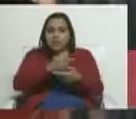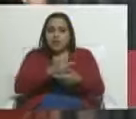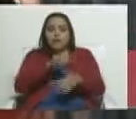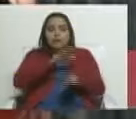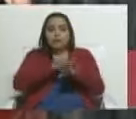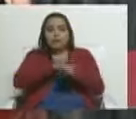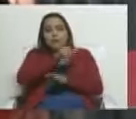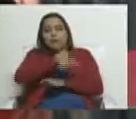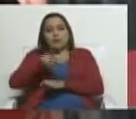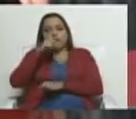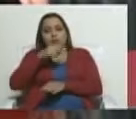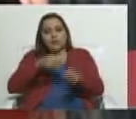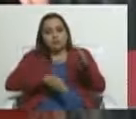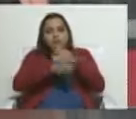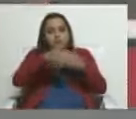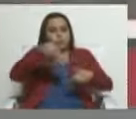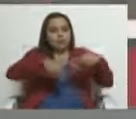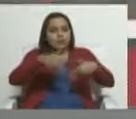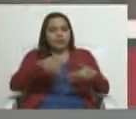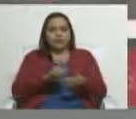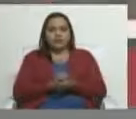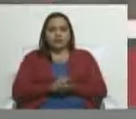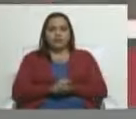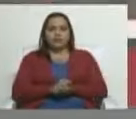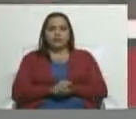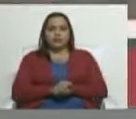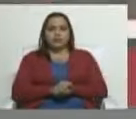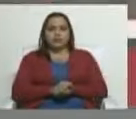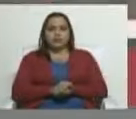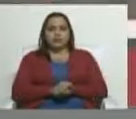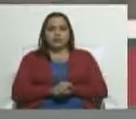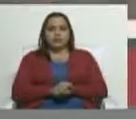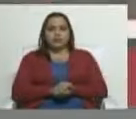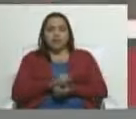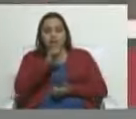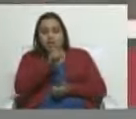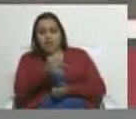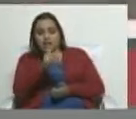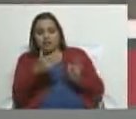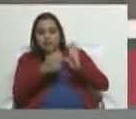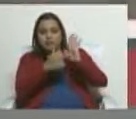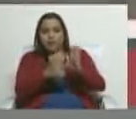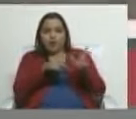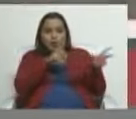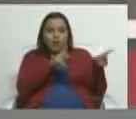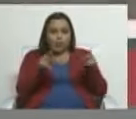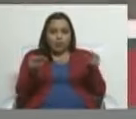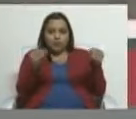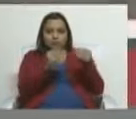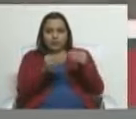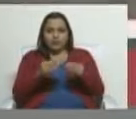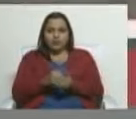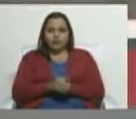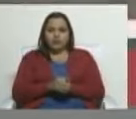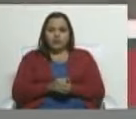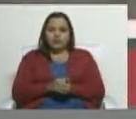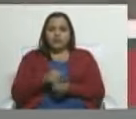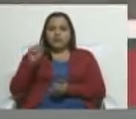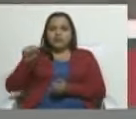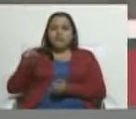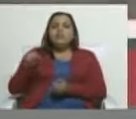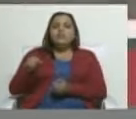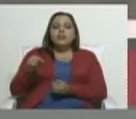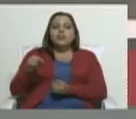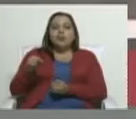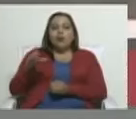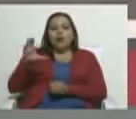votar, ocurre lo que ocurre. Bueno, eso nos llegó casi que en bruto, lo estamos pasando así todo cortado. Gregorio Correa se llama el diputado. Diputado Correa. Juan Eduardo